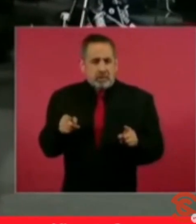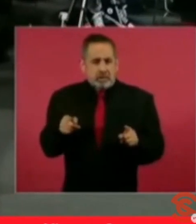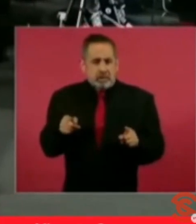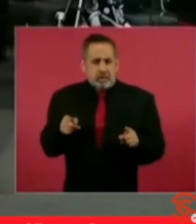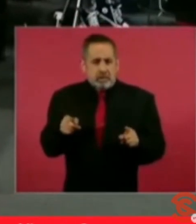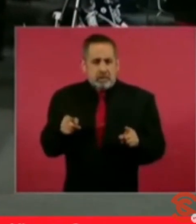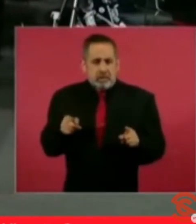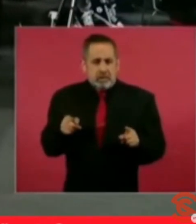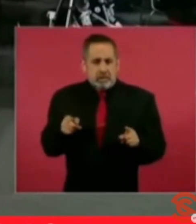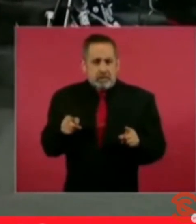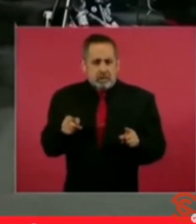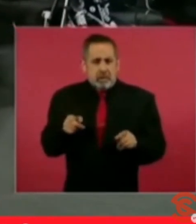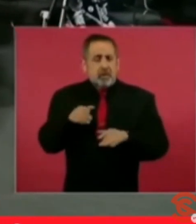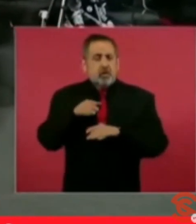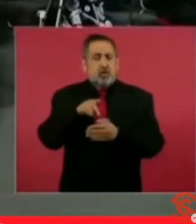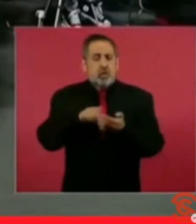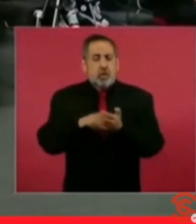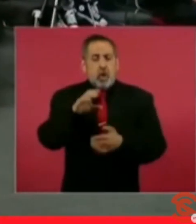es lo de Colosio.